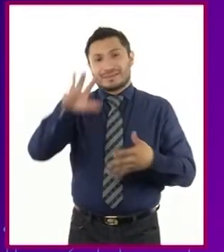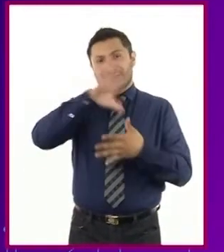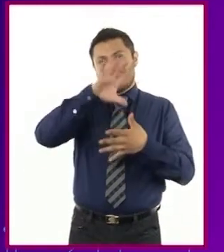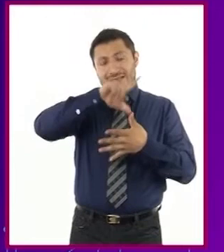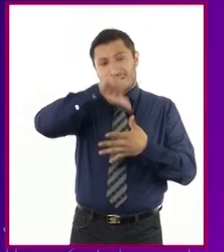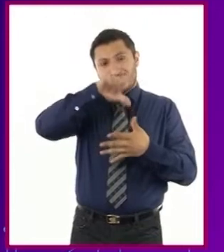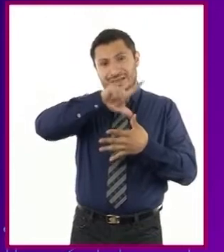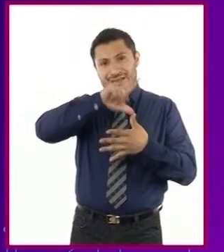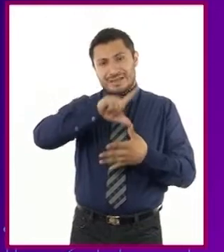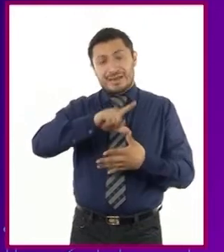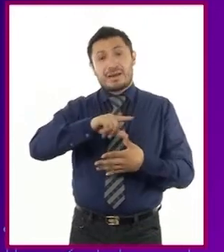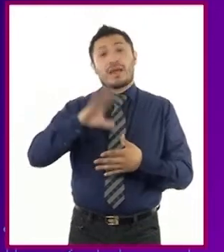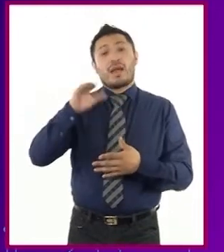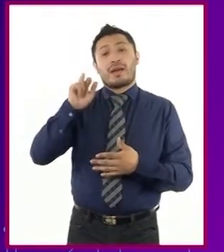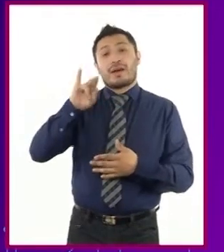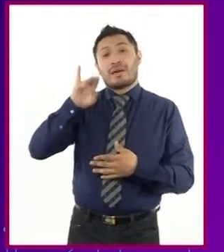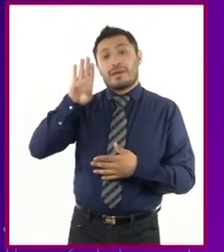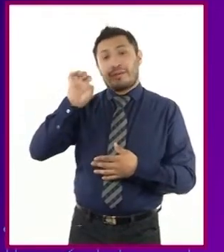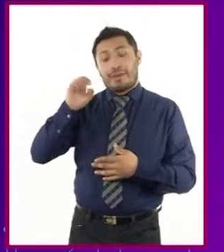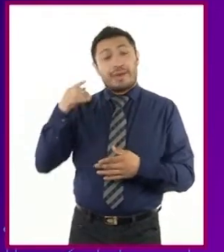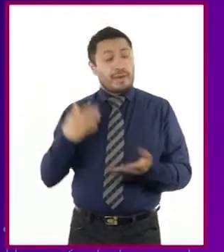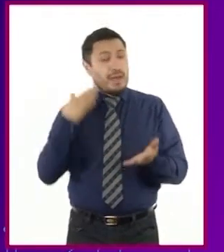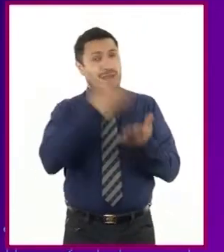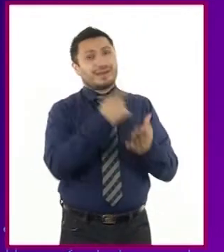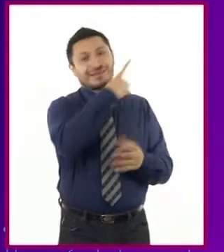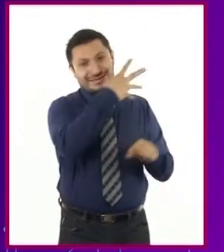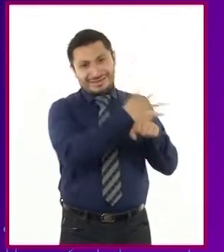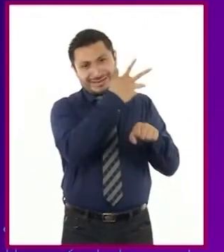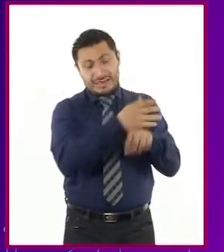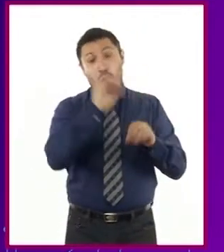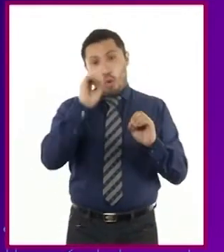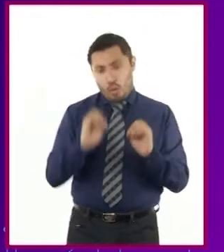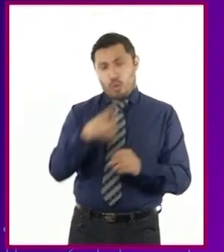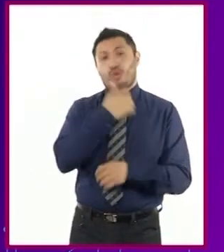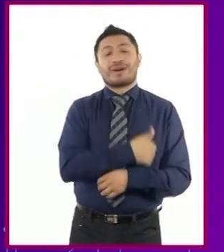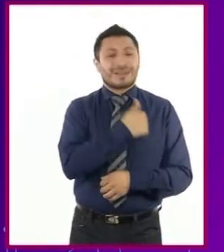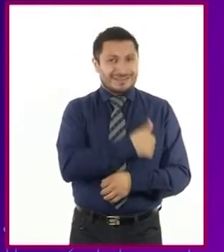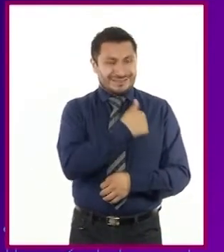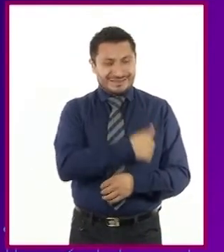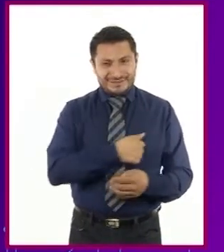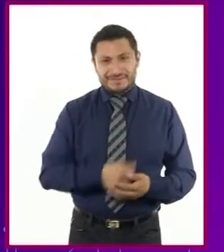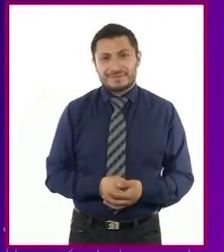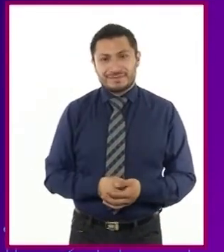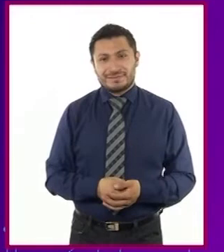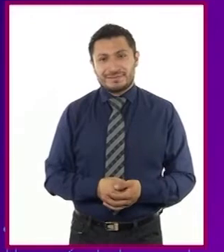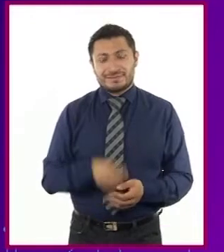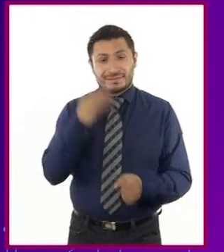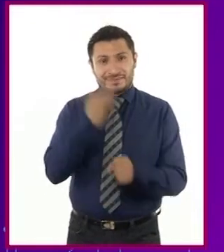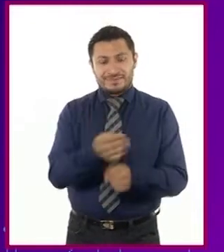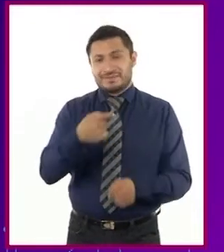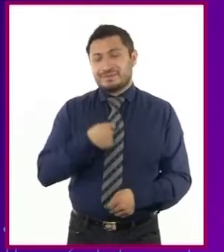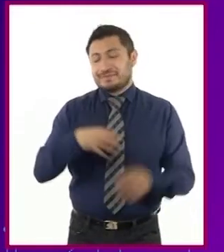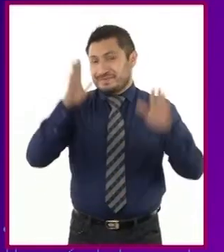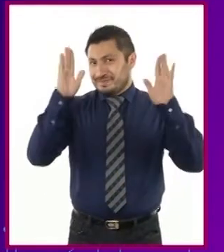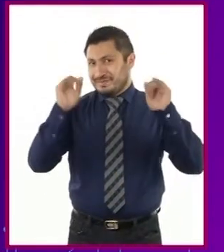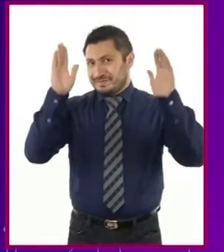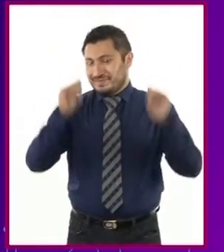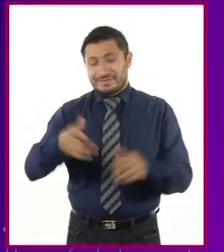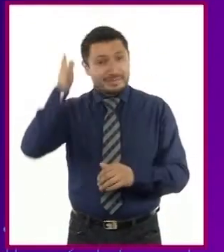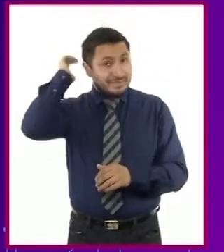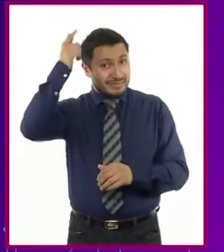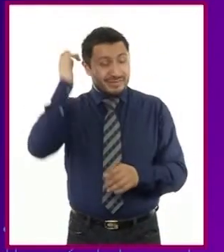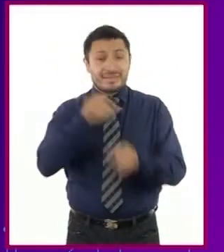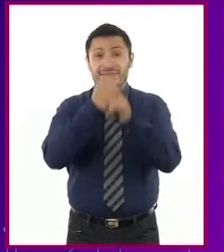América Latina y el Caribe a Estados Unidos o Canadá. Por el momento me despido. Espero que